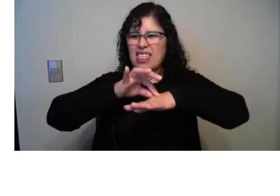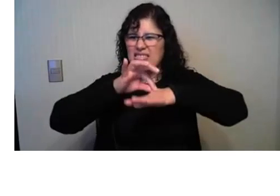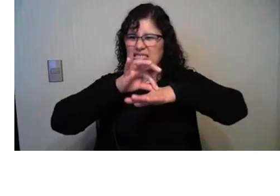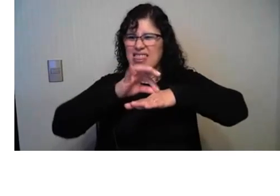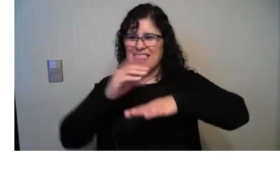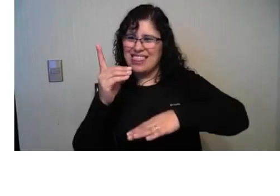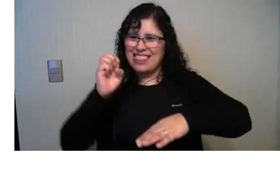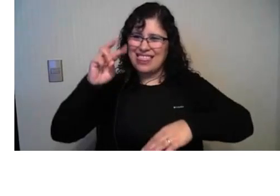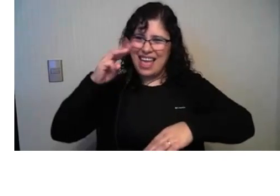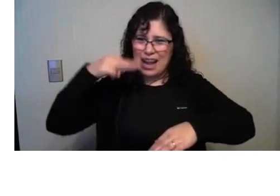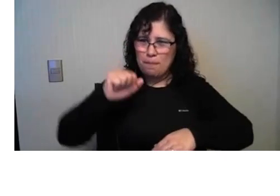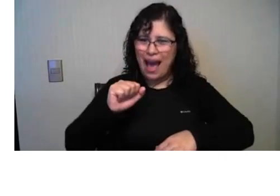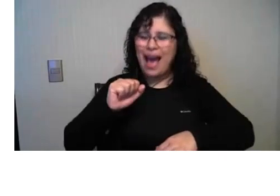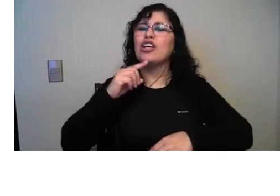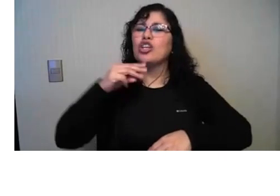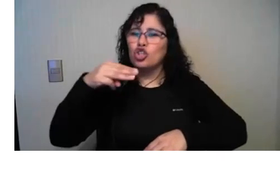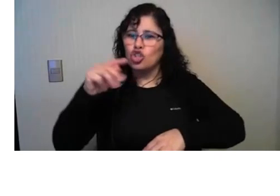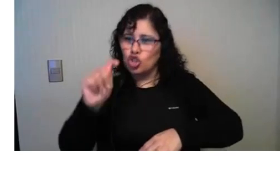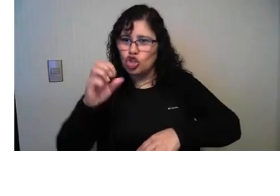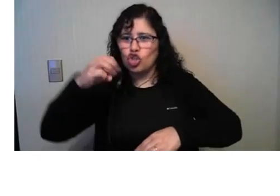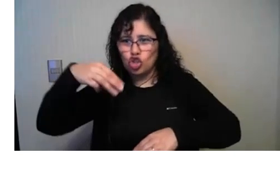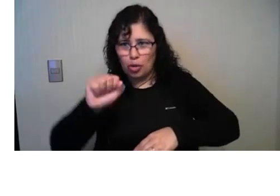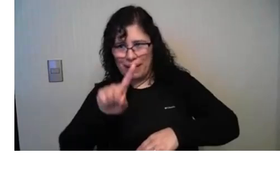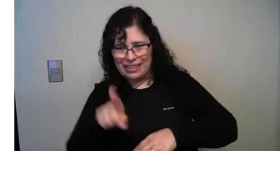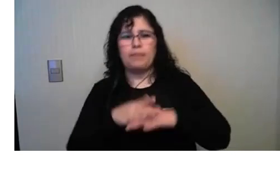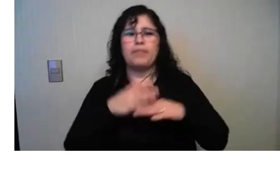la parte motora va a ir a los segmentos,